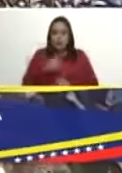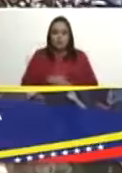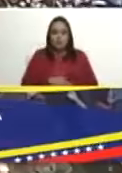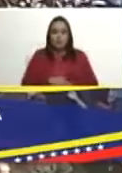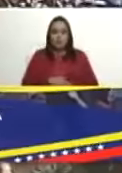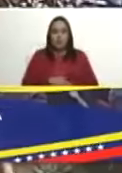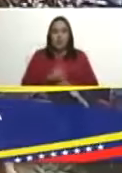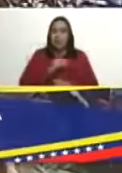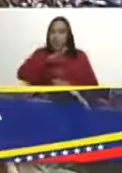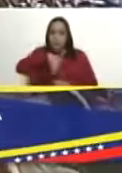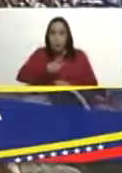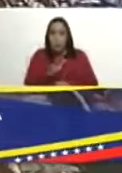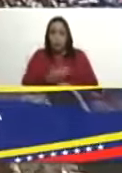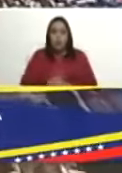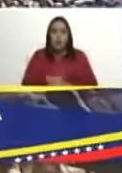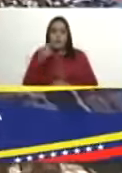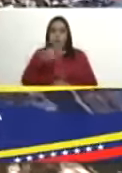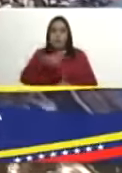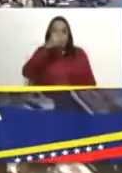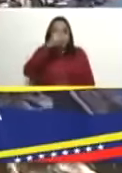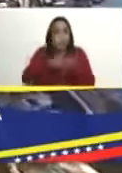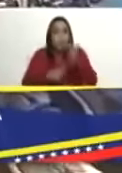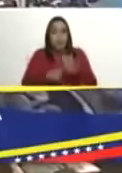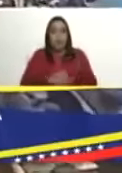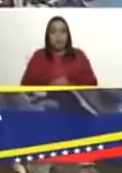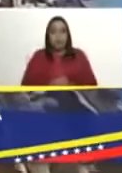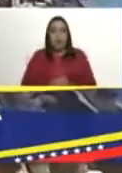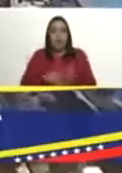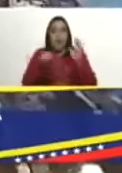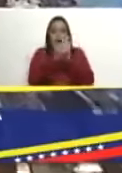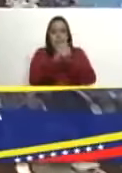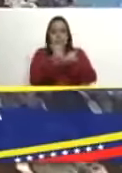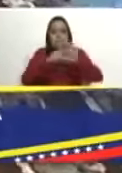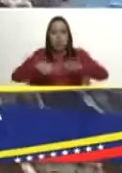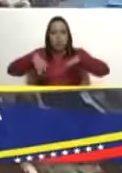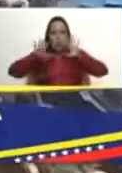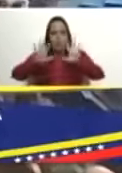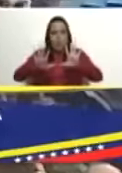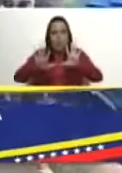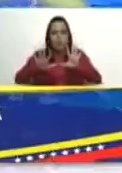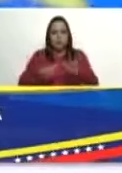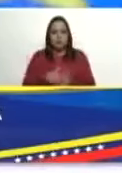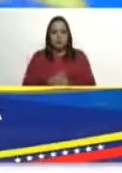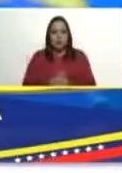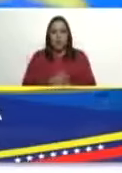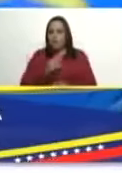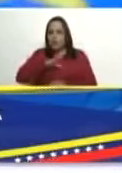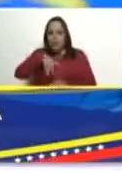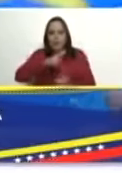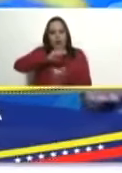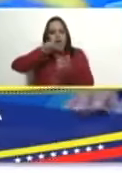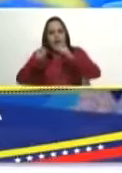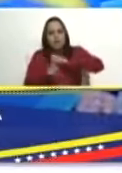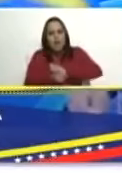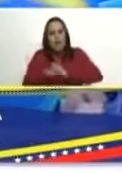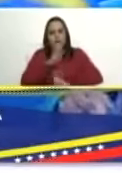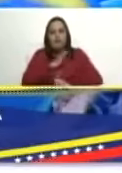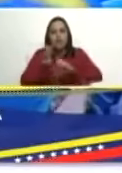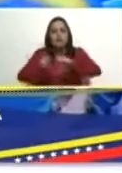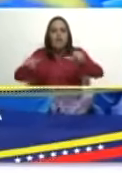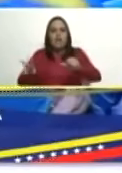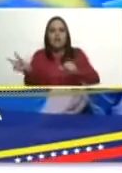No podemos, es una prohibición, artículo 10, no podemos modificar el